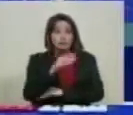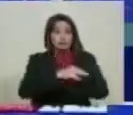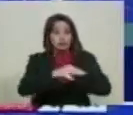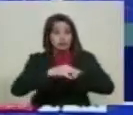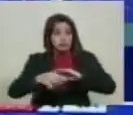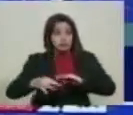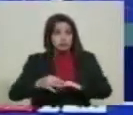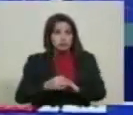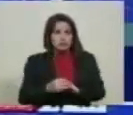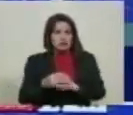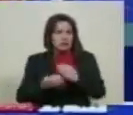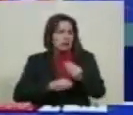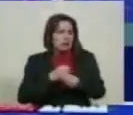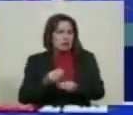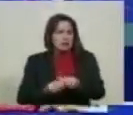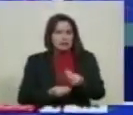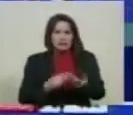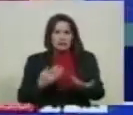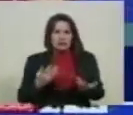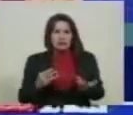cómo van quedando los restos